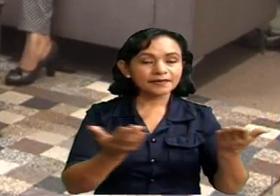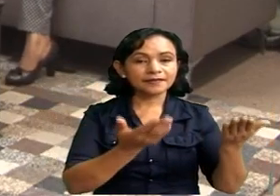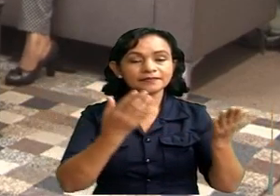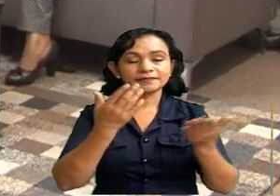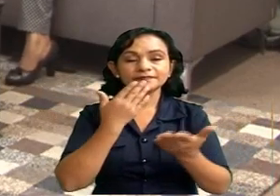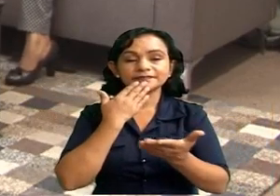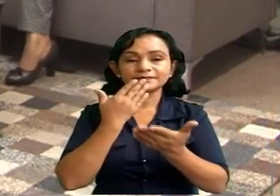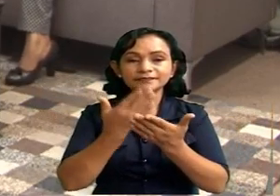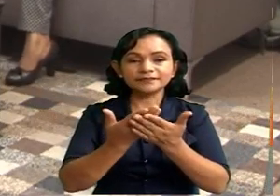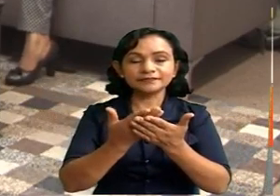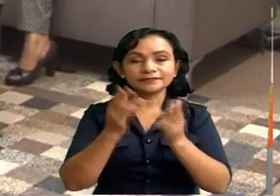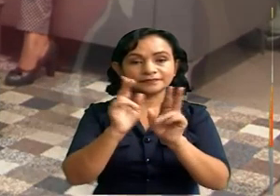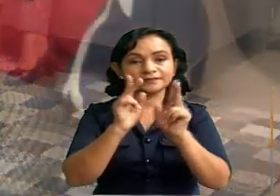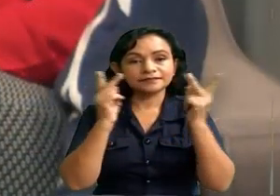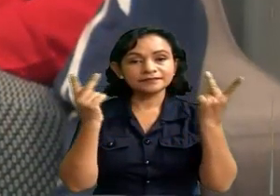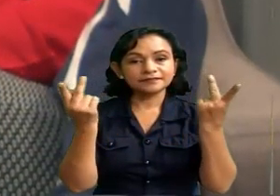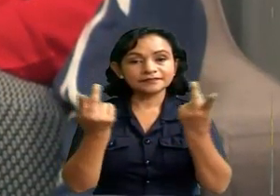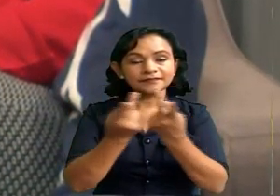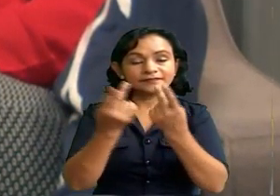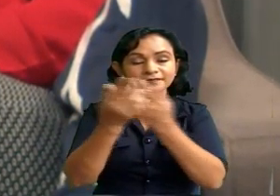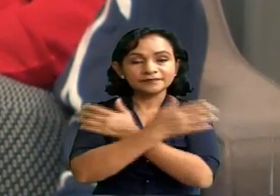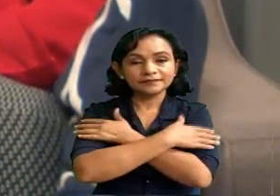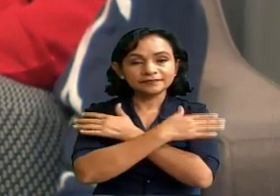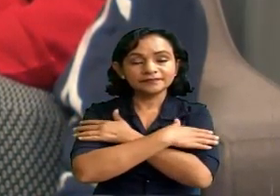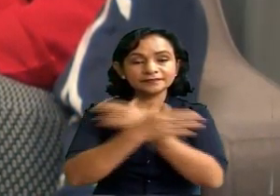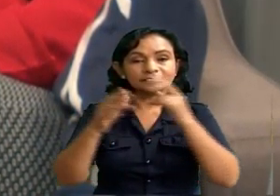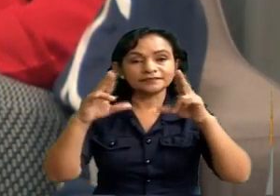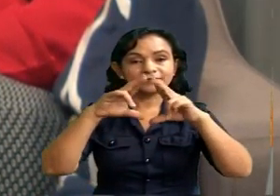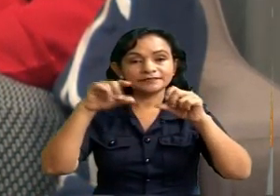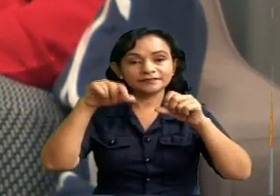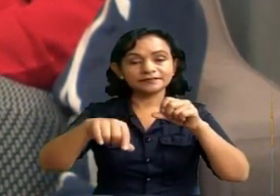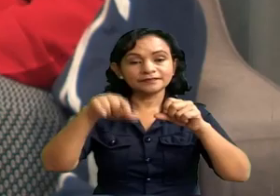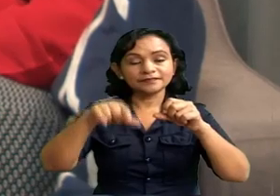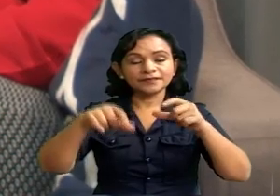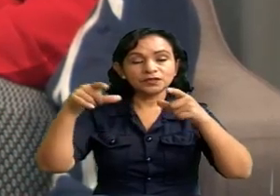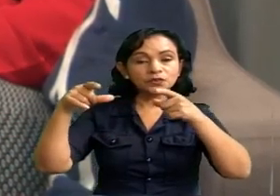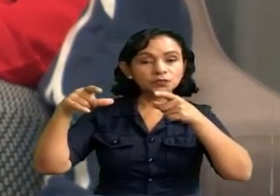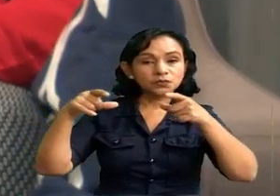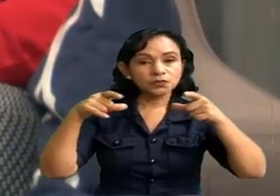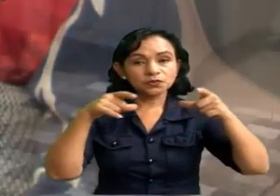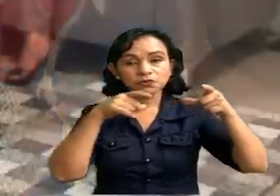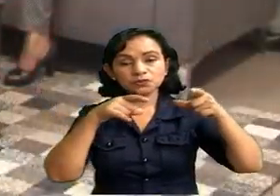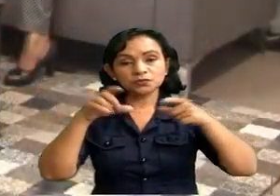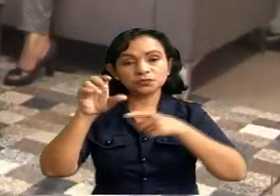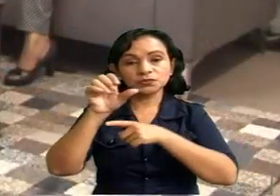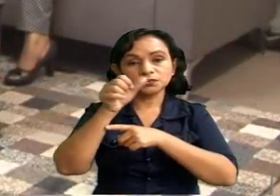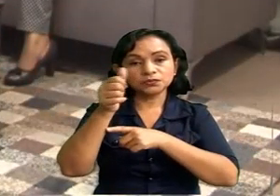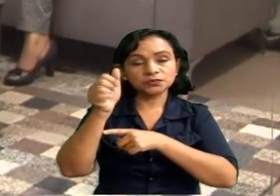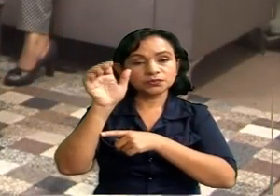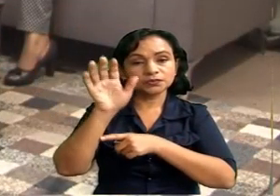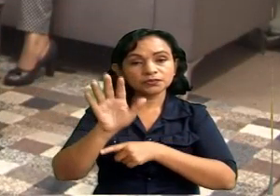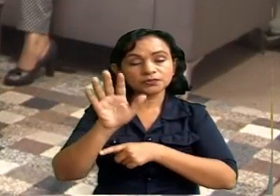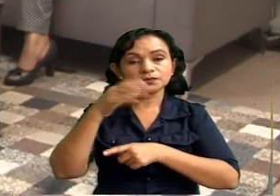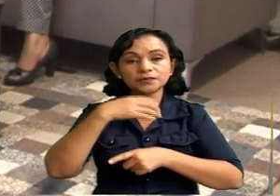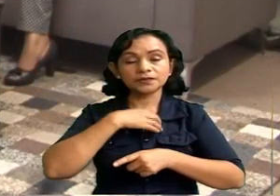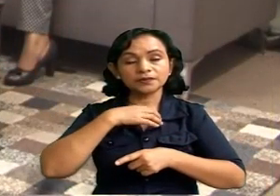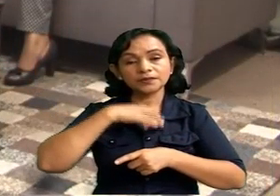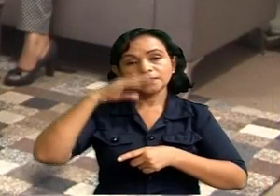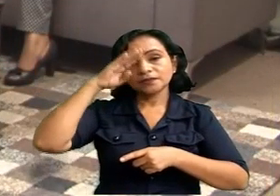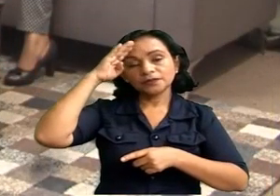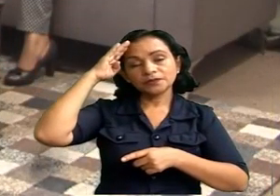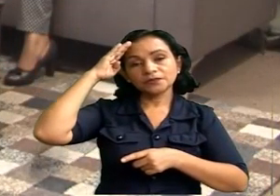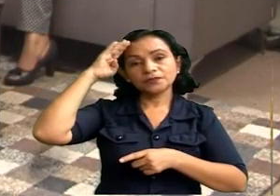Un saludo a nuestro pueblo nicaragüense. Felicitar hoy en su natalicio, su cumpleaños número 65, a nuestro comandante